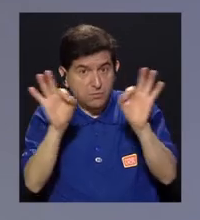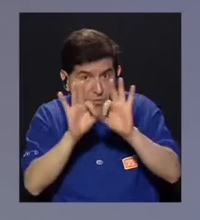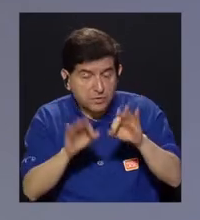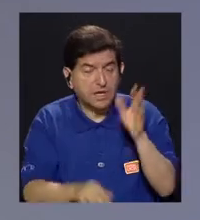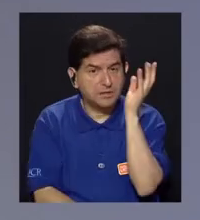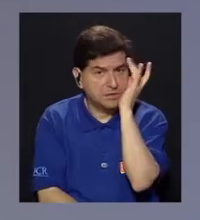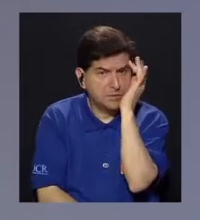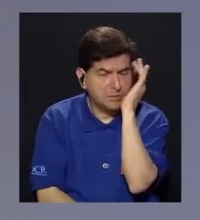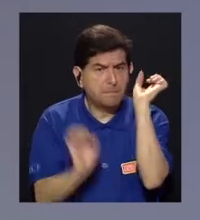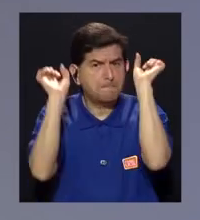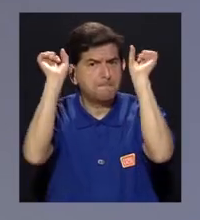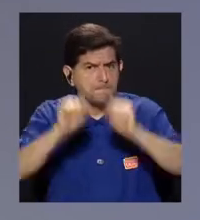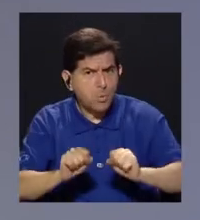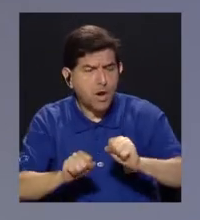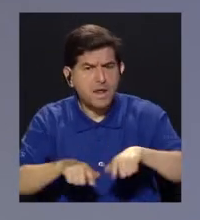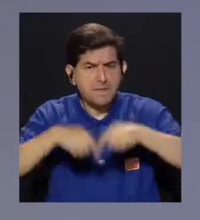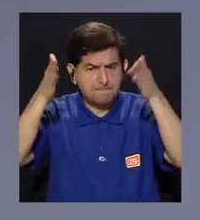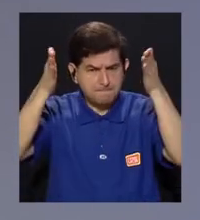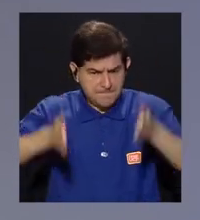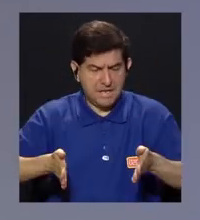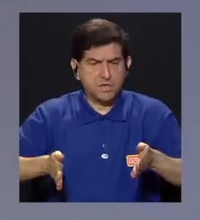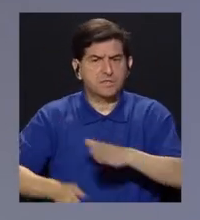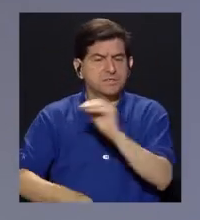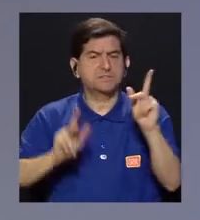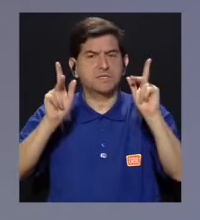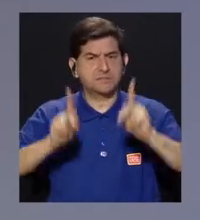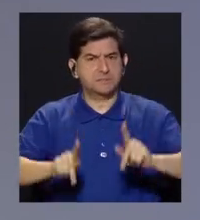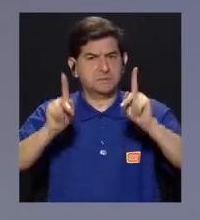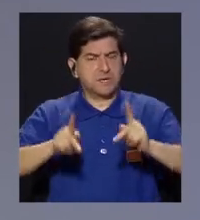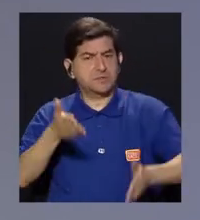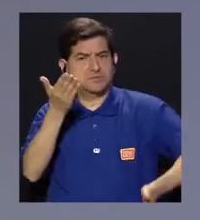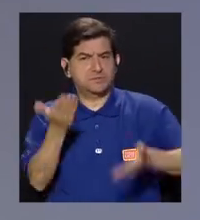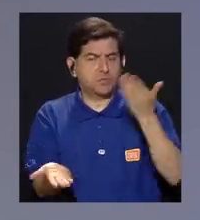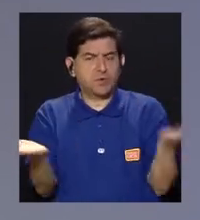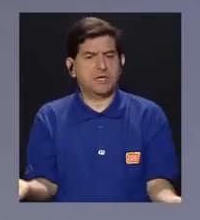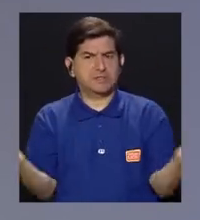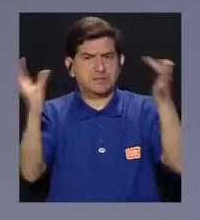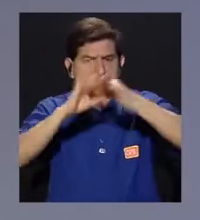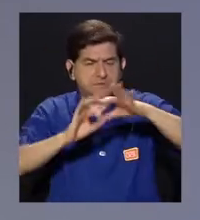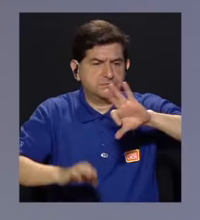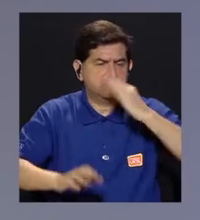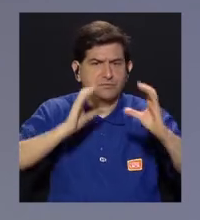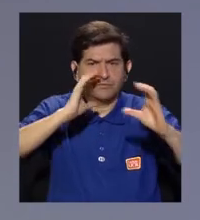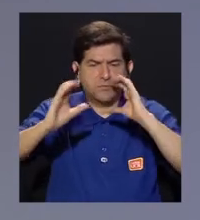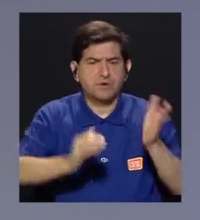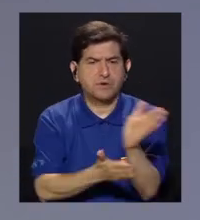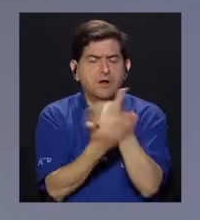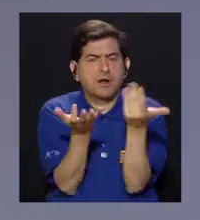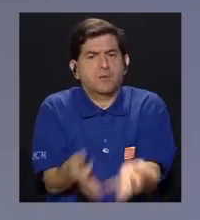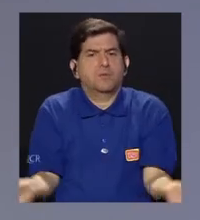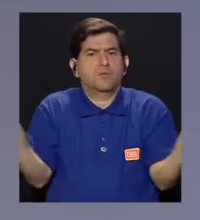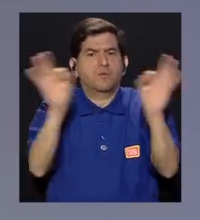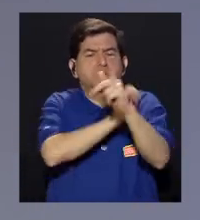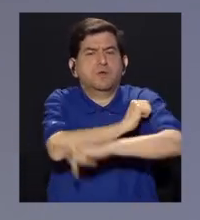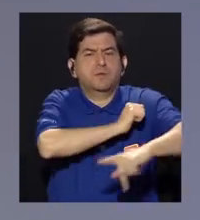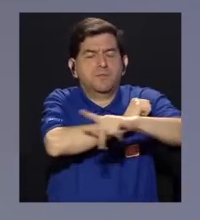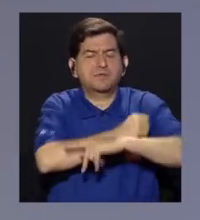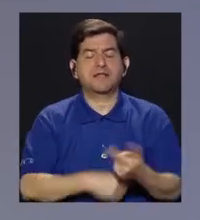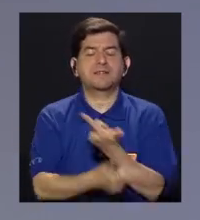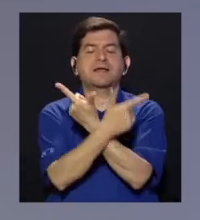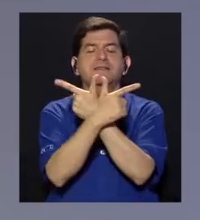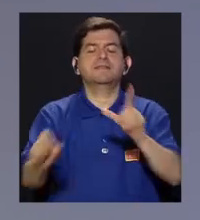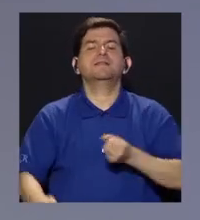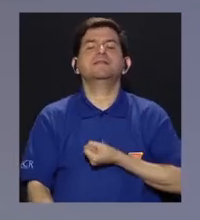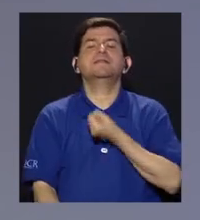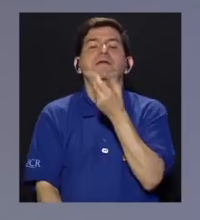la preocupación que podrían tener los periodistas y las personas que están relacionadas a medios de comunicación con algo que es fundamental en nuestro